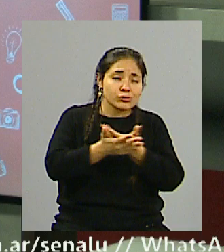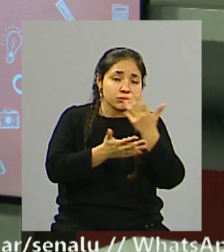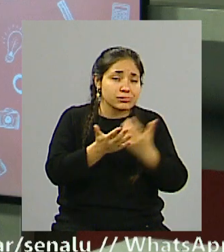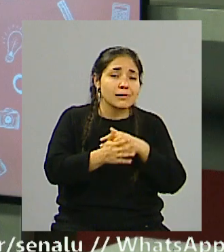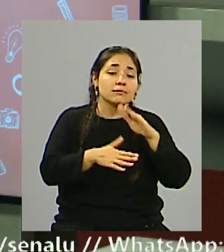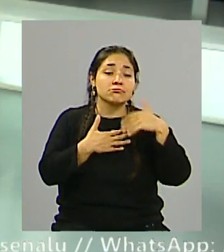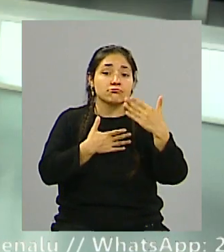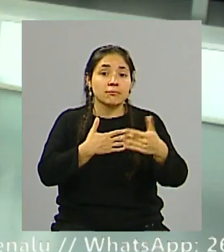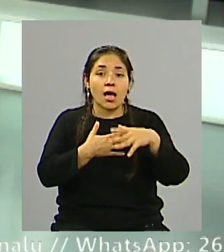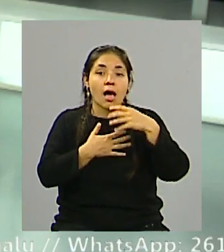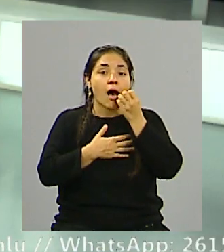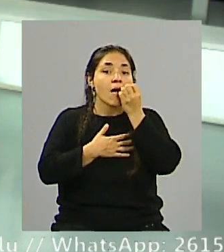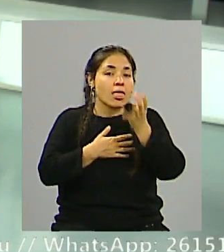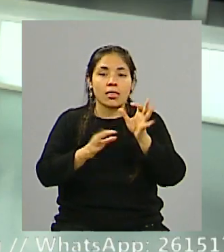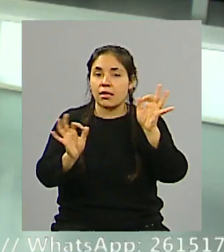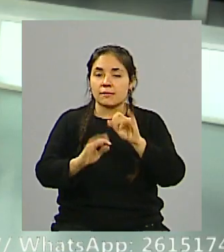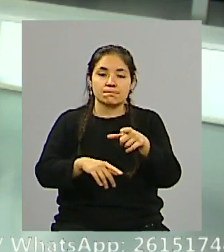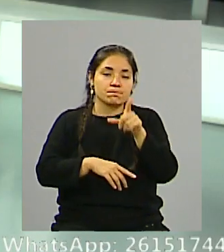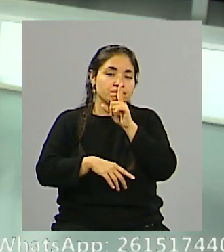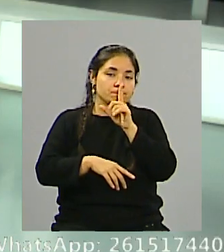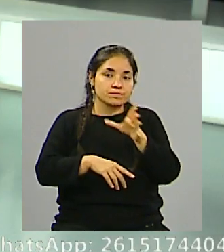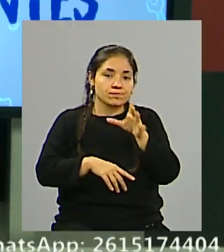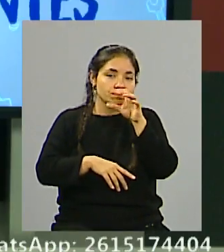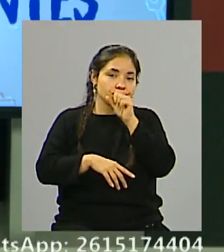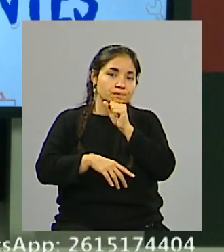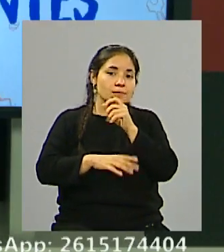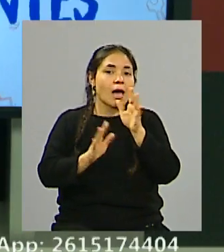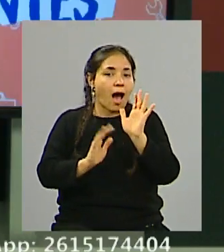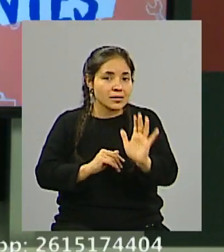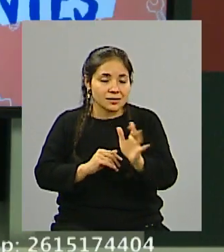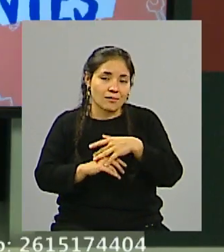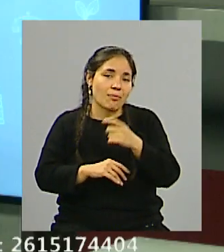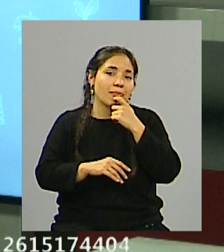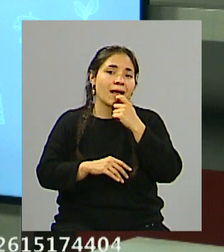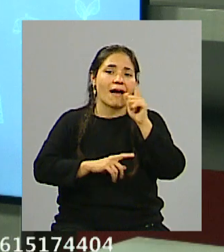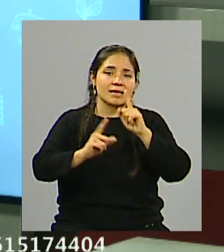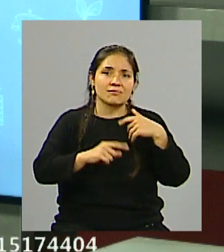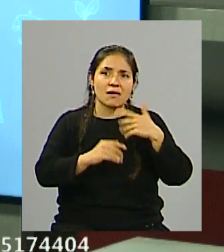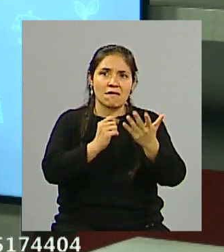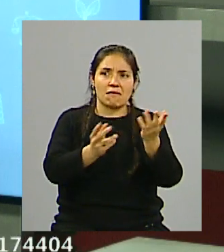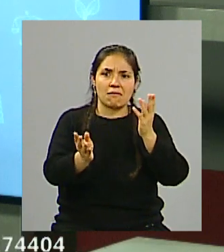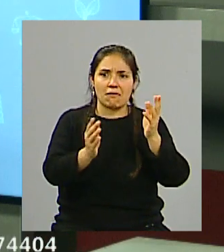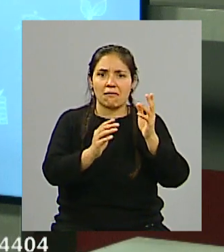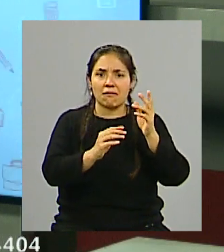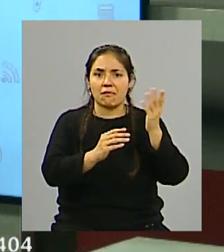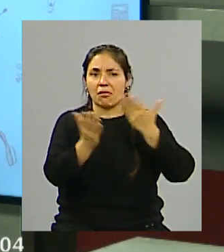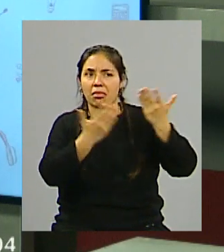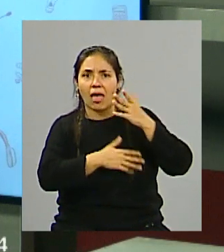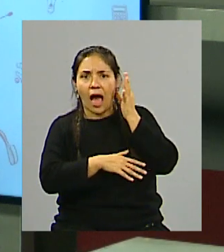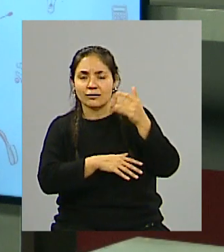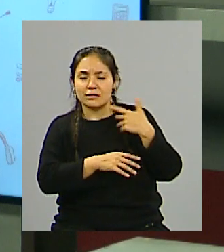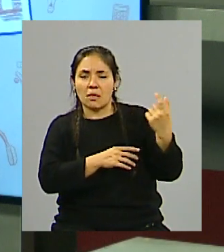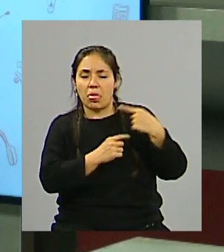las cosas tienen que pasar, o pueden pasar de tal manera y uno piensa que es así, porque eso también tiene mucho que ver. Pero a partir de esto se entiende